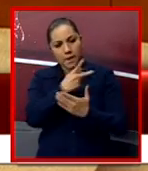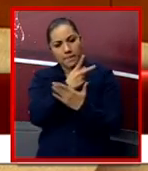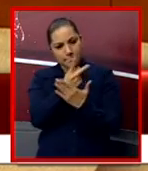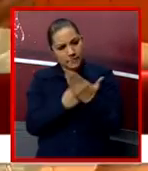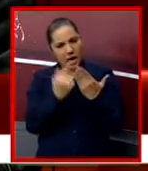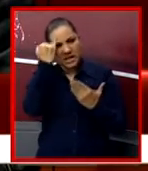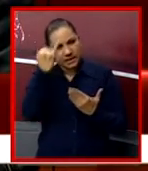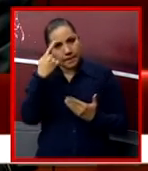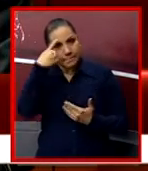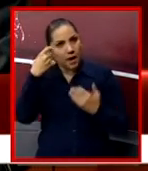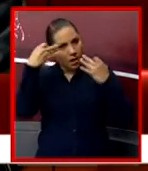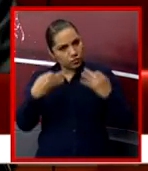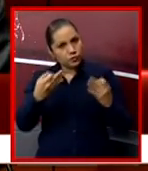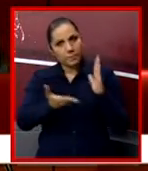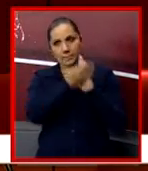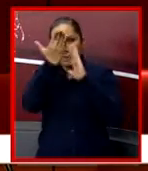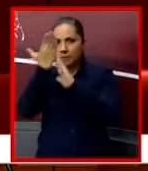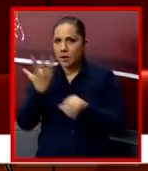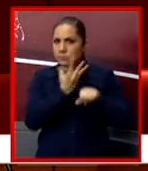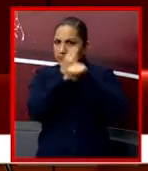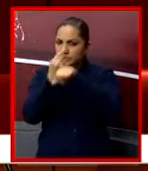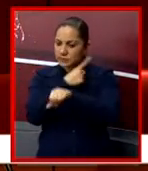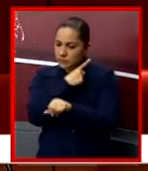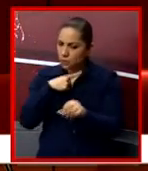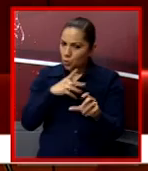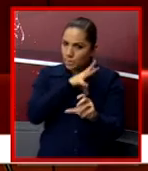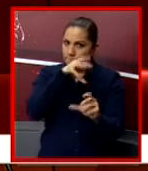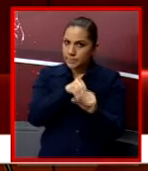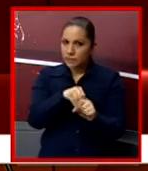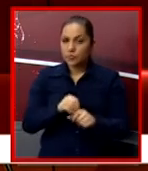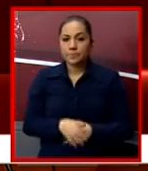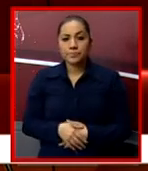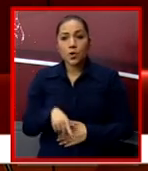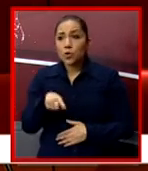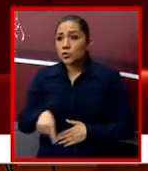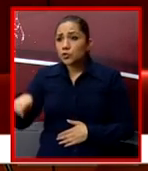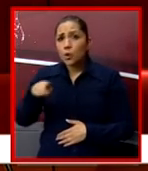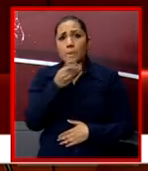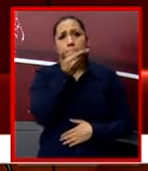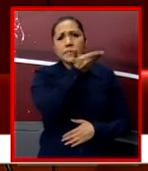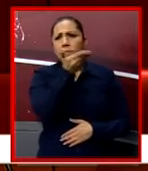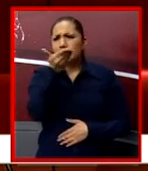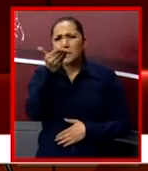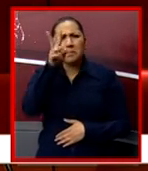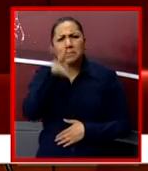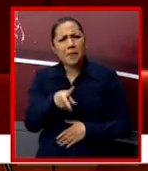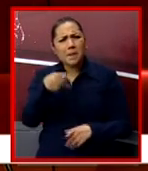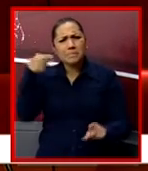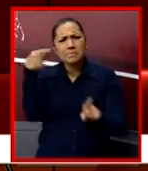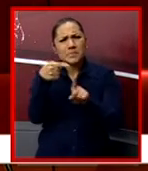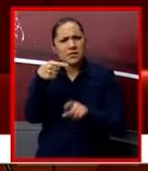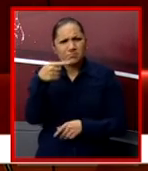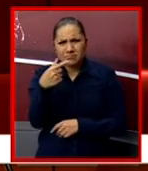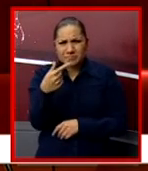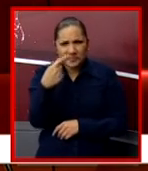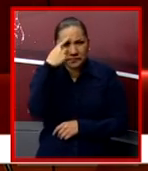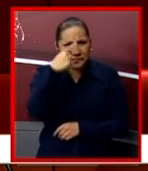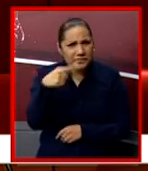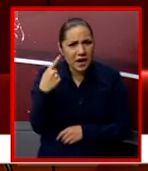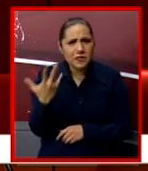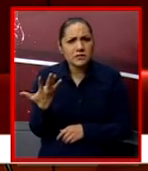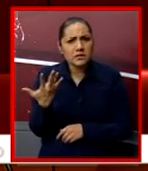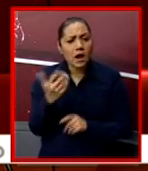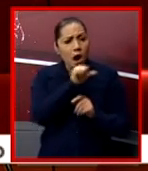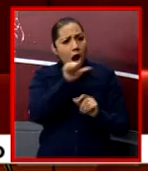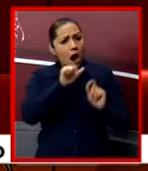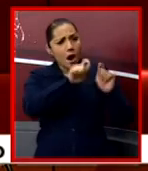Las demandas son sencillas. Eliminar todos los seguros de gastos